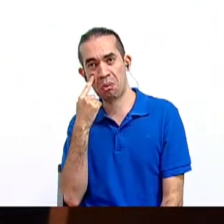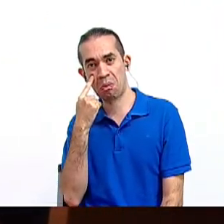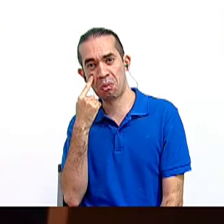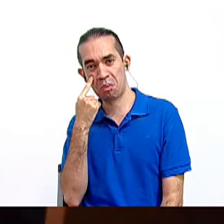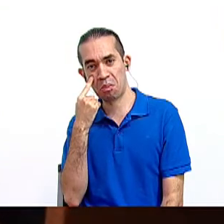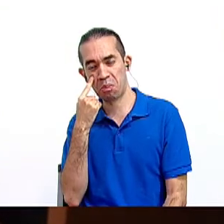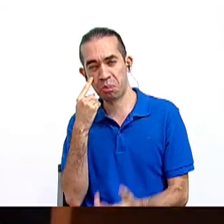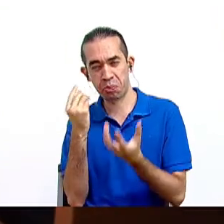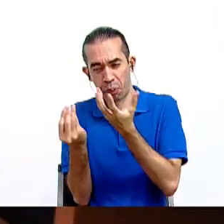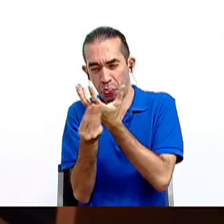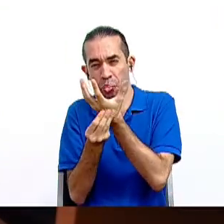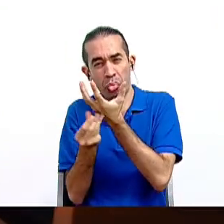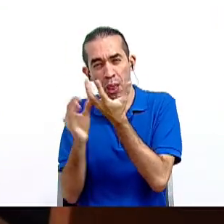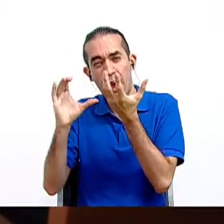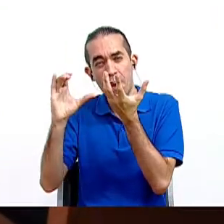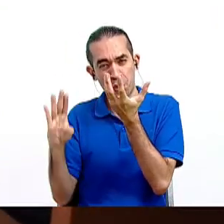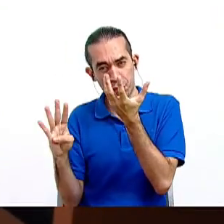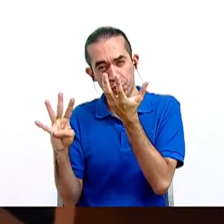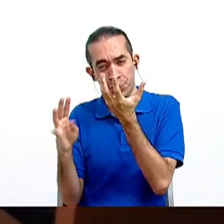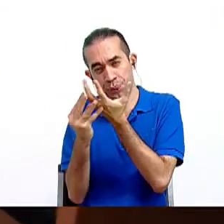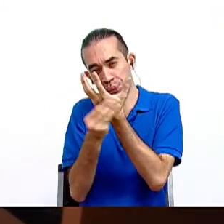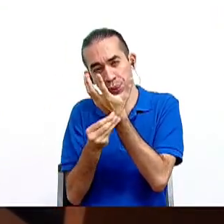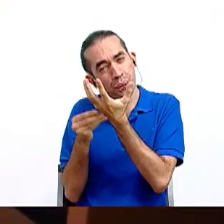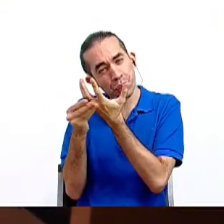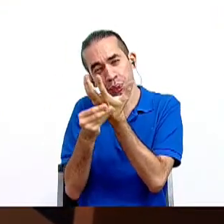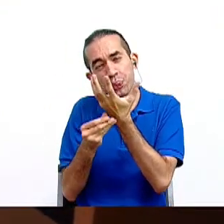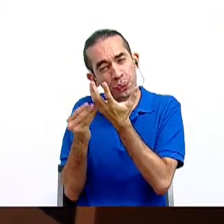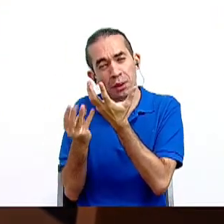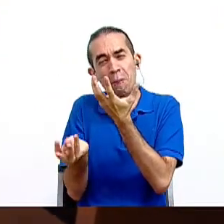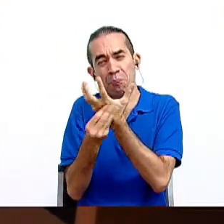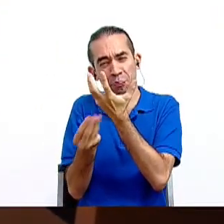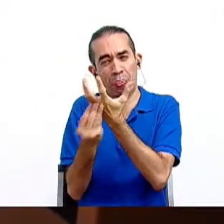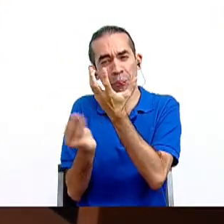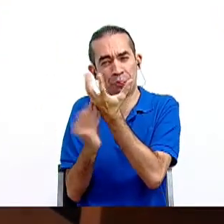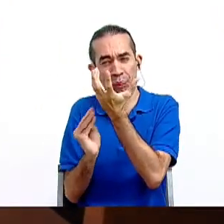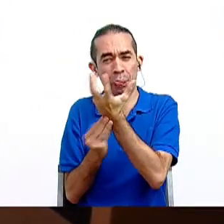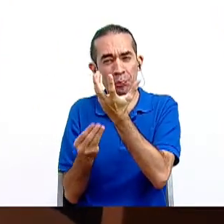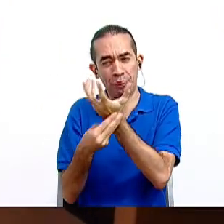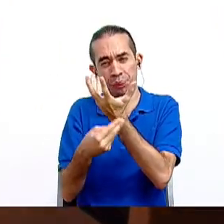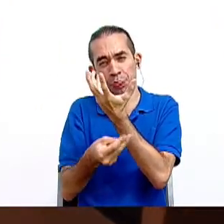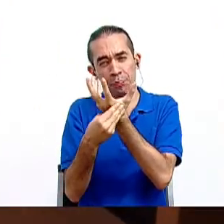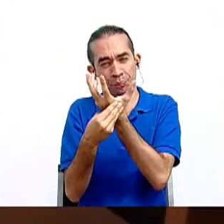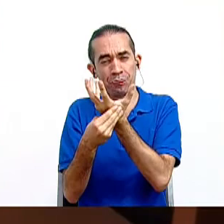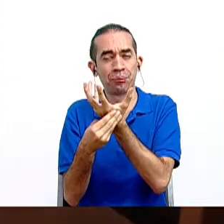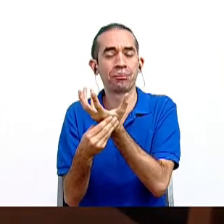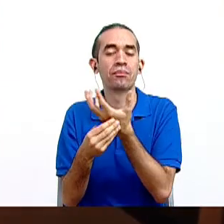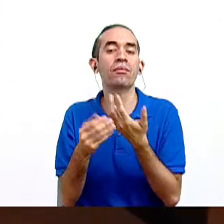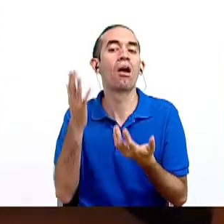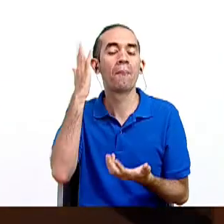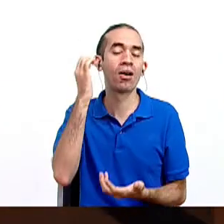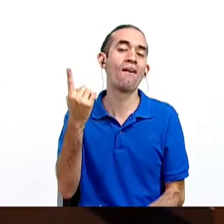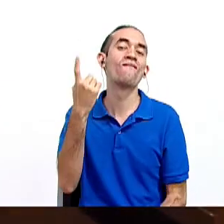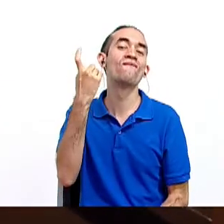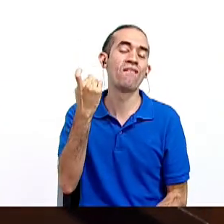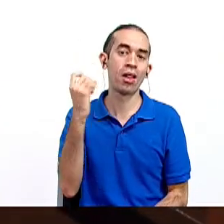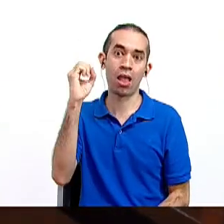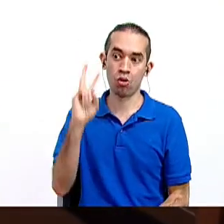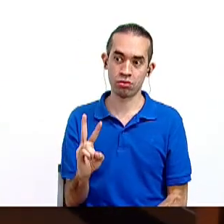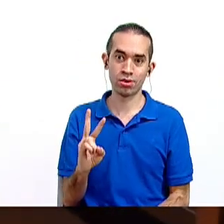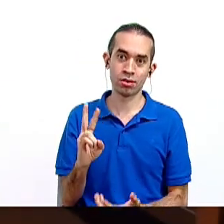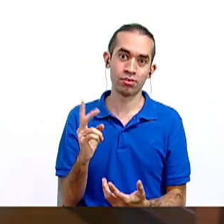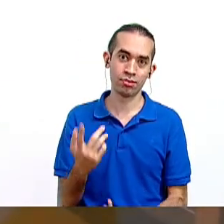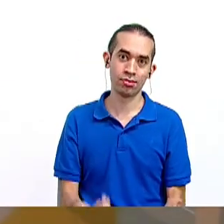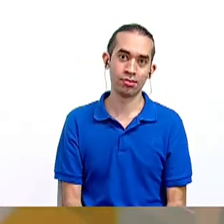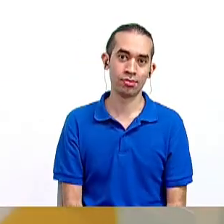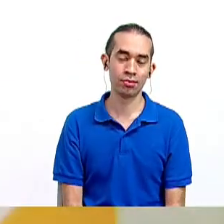un residuo de carbono que mancha la cápsula, ¿sí? Entonces eso es por la falta de oxígeno en la combustión.